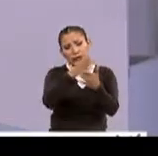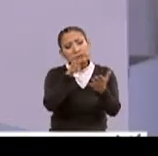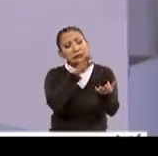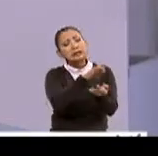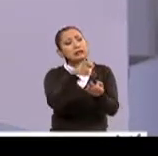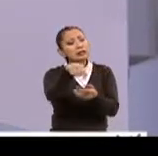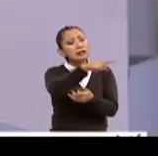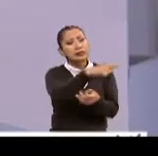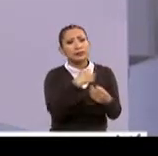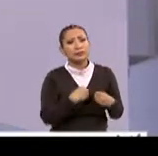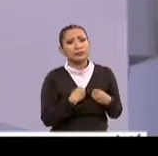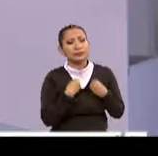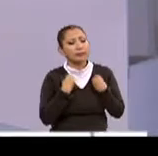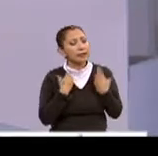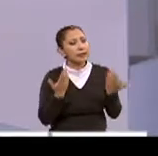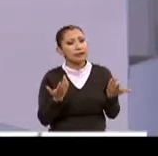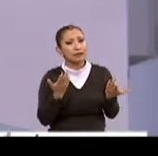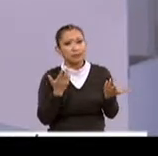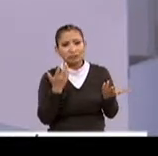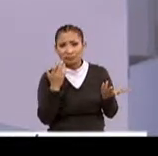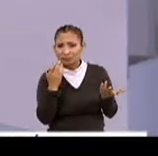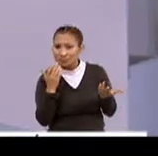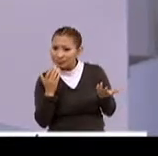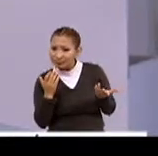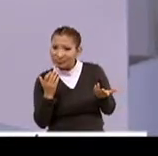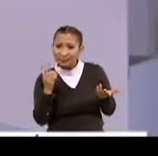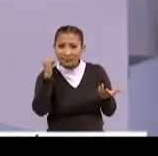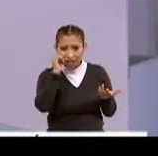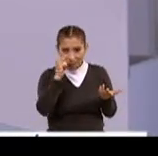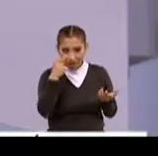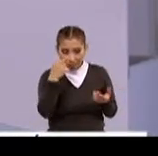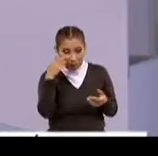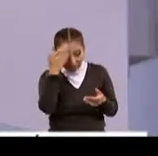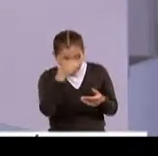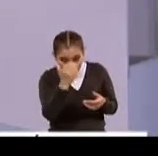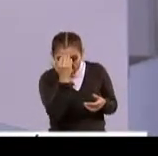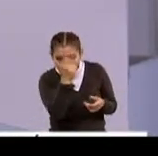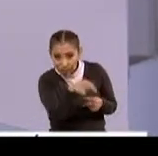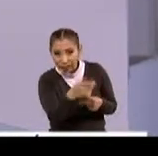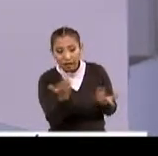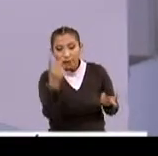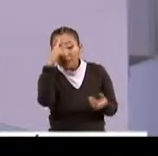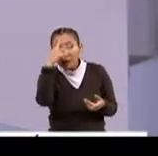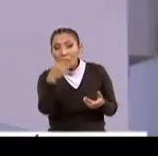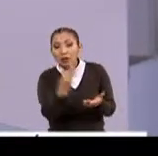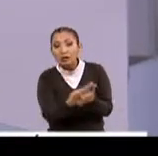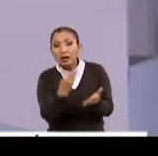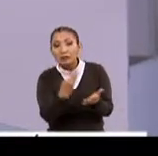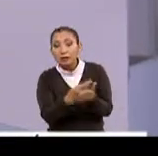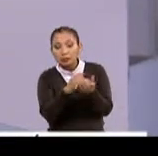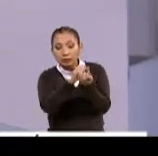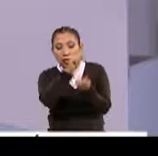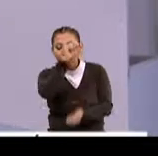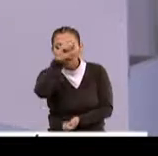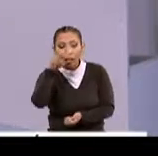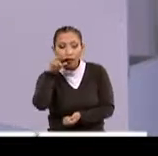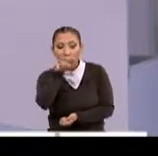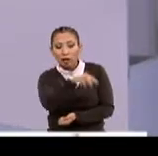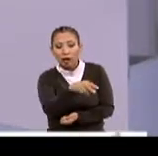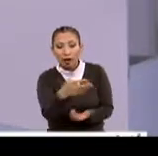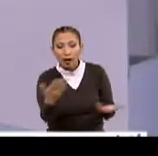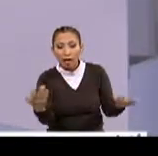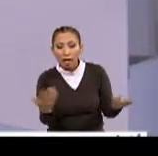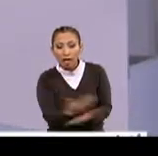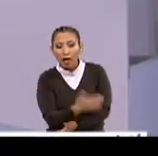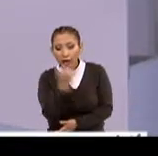una vida que no siempre tenemos cerca, ¿no? Que Mexicanos de Bronce nos puede